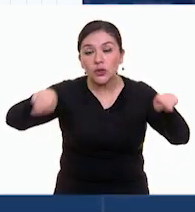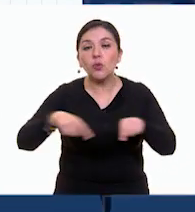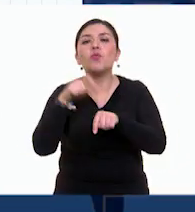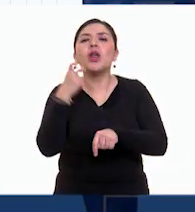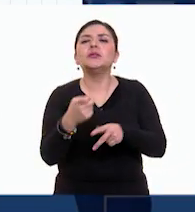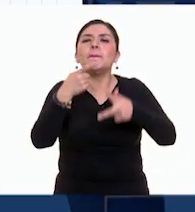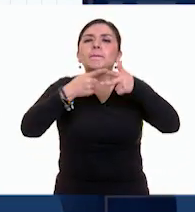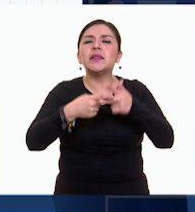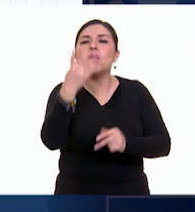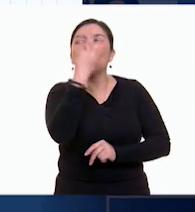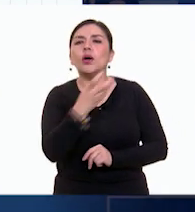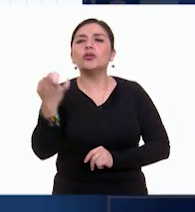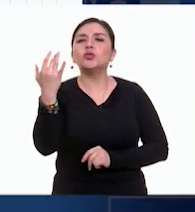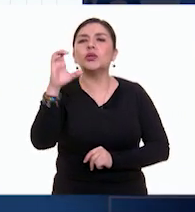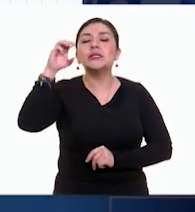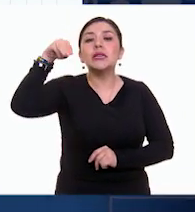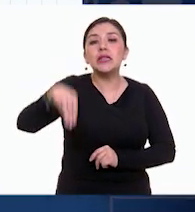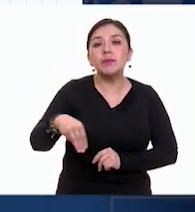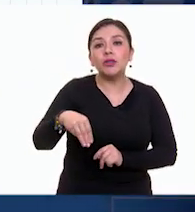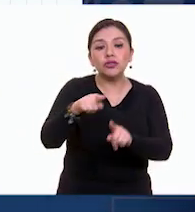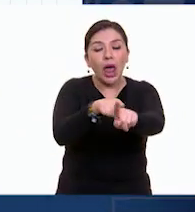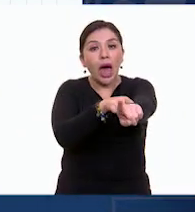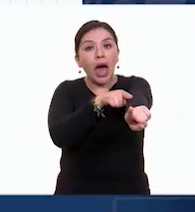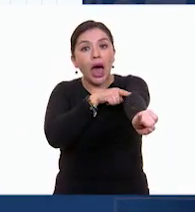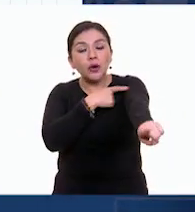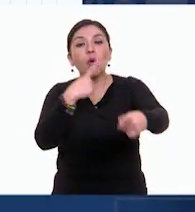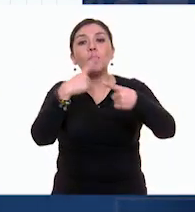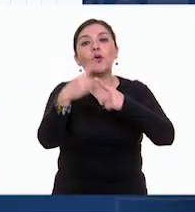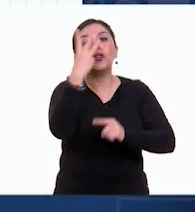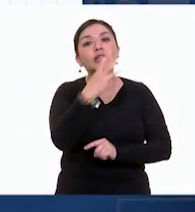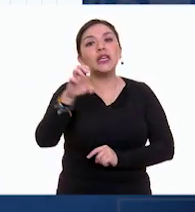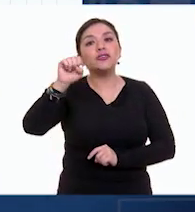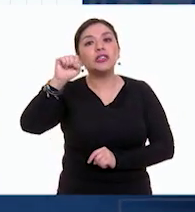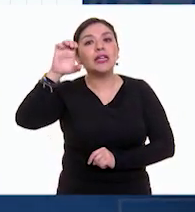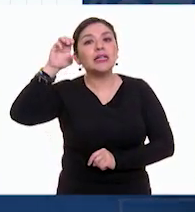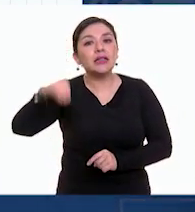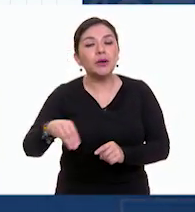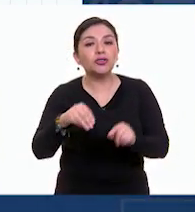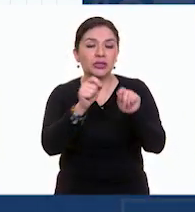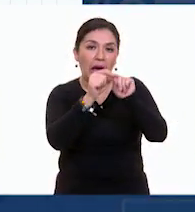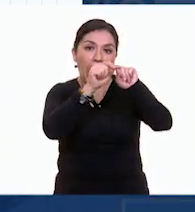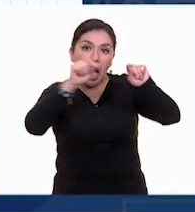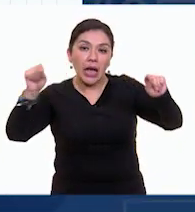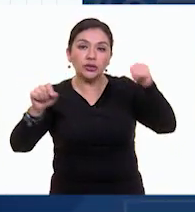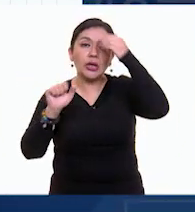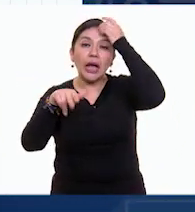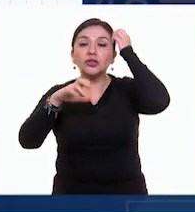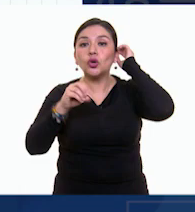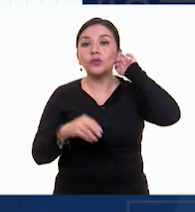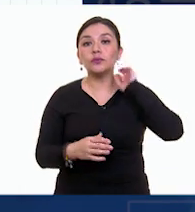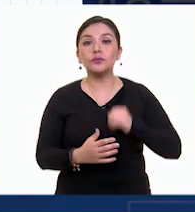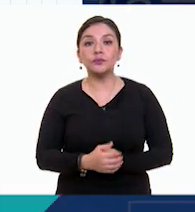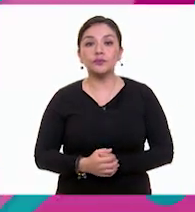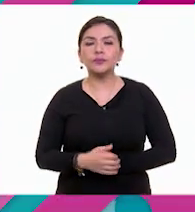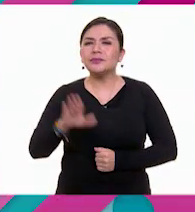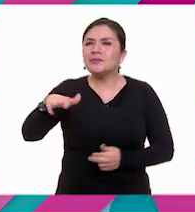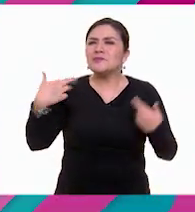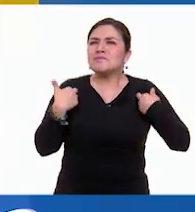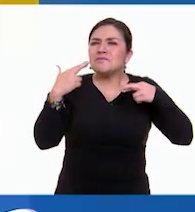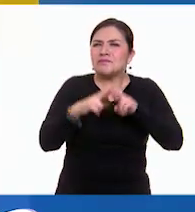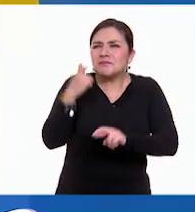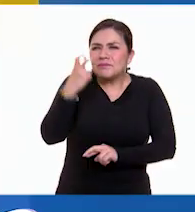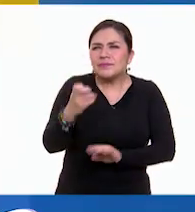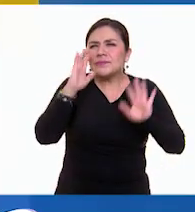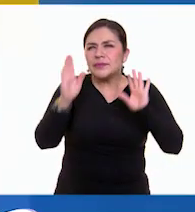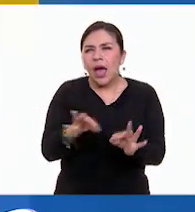mide 450 centímetros de largo por 360 centímetros de ancho. Maestra, y aquí